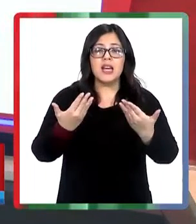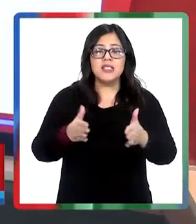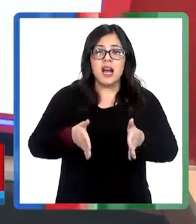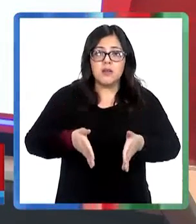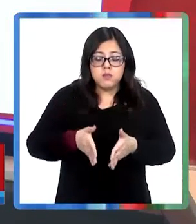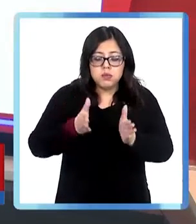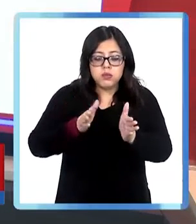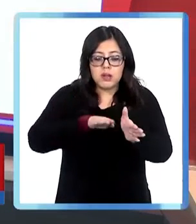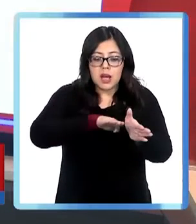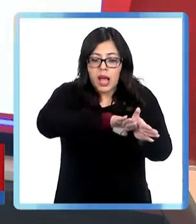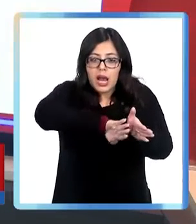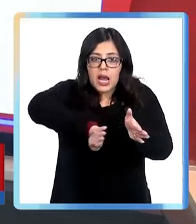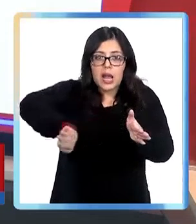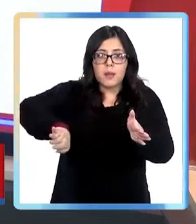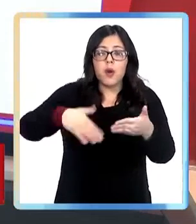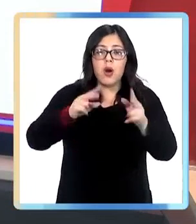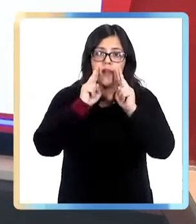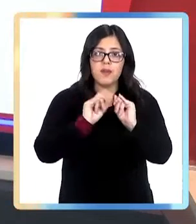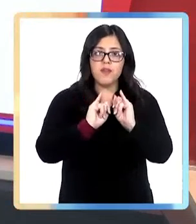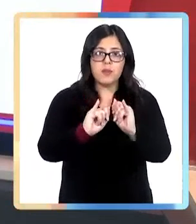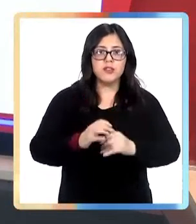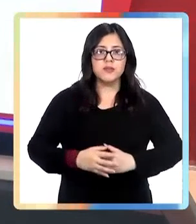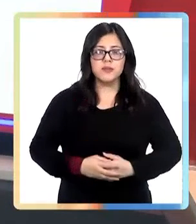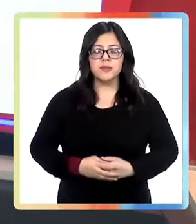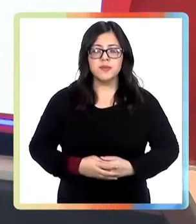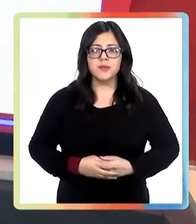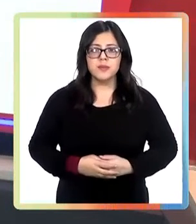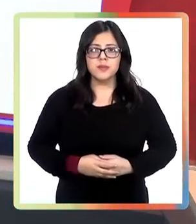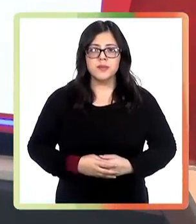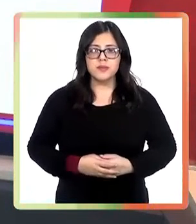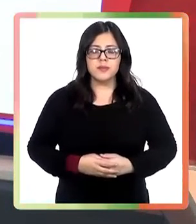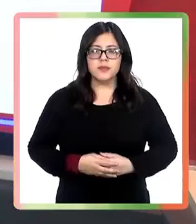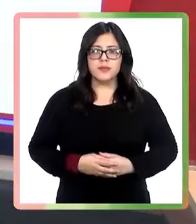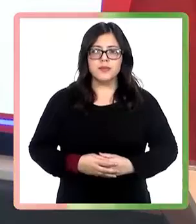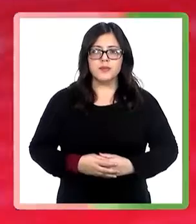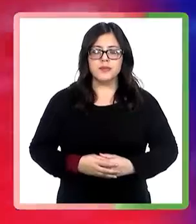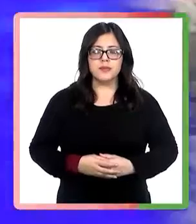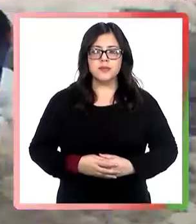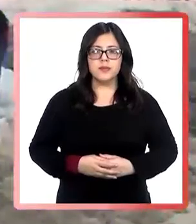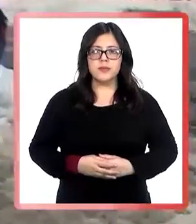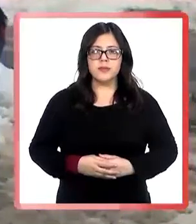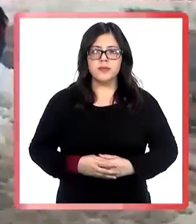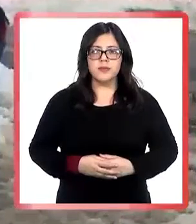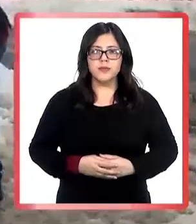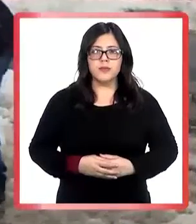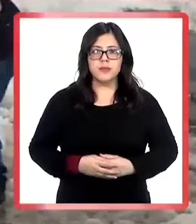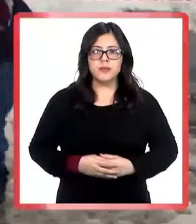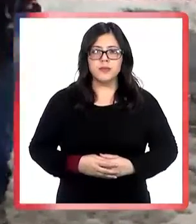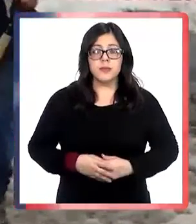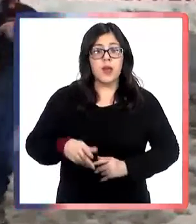disposición maquinaria para trabajar en el despeje de los caminos. Vértice Televisión con la nota.